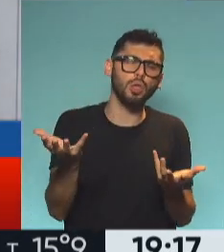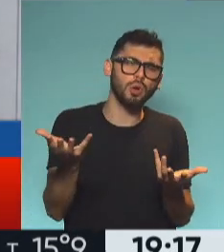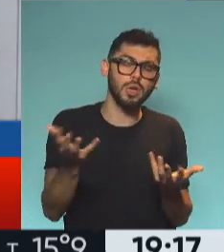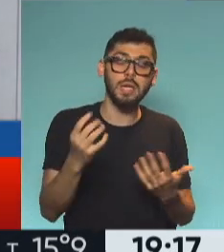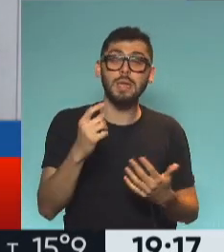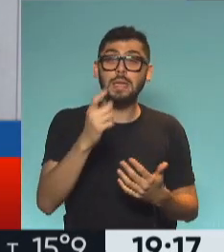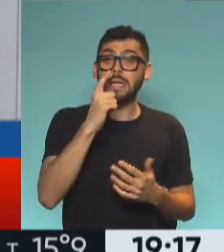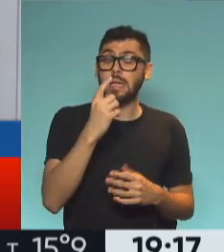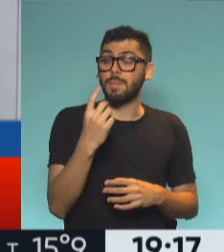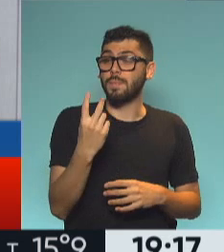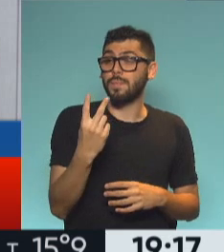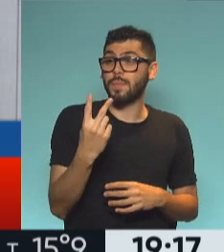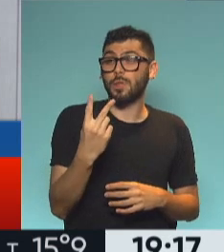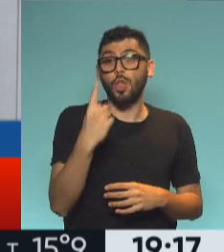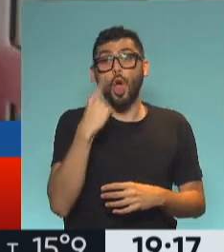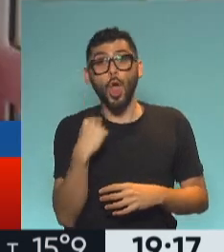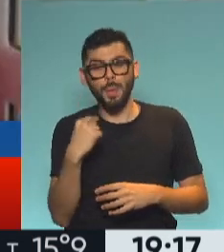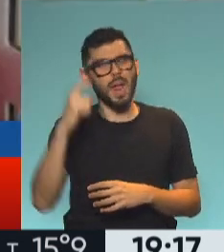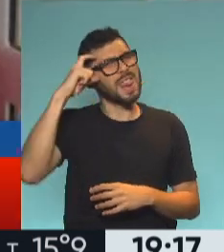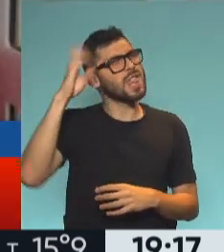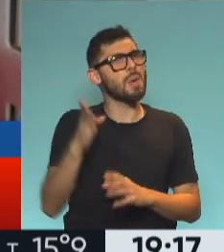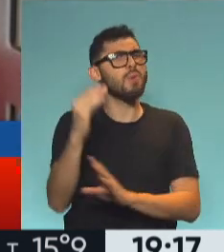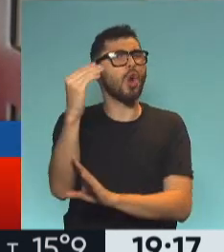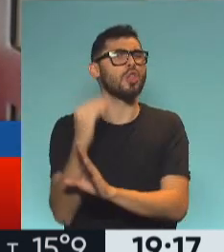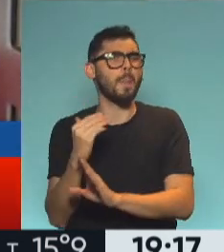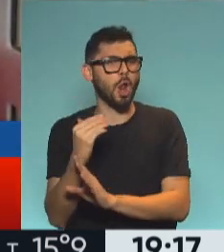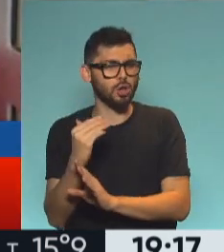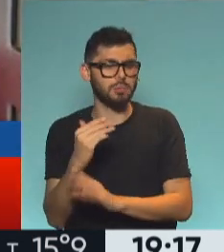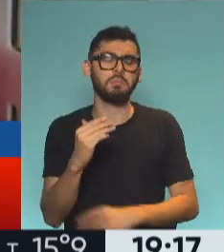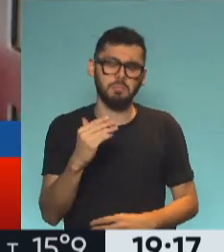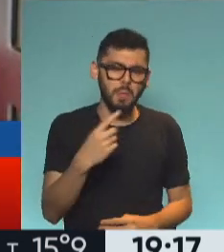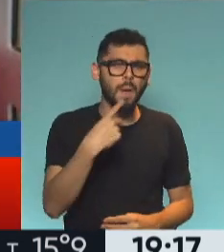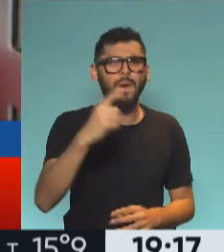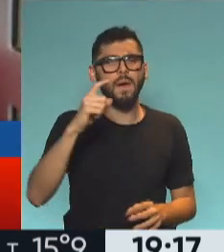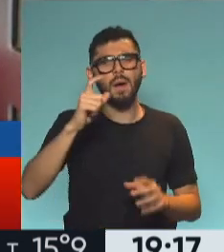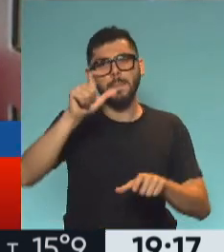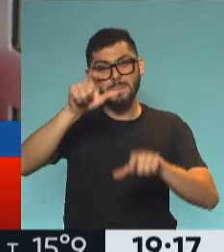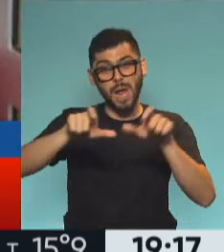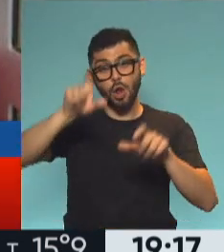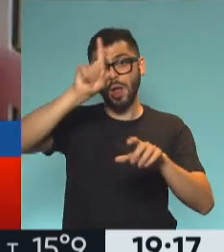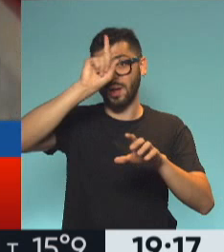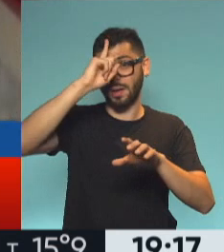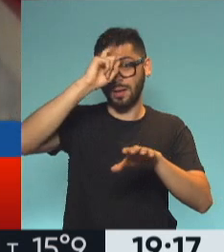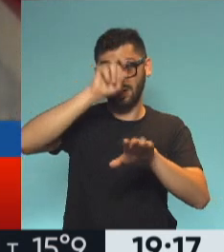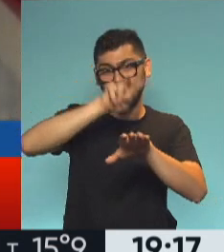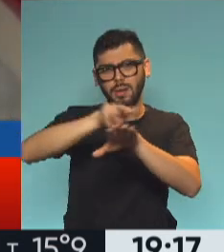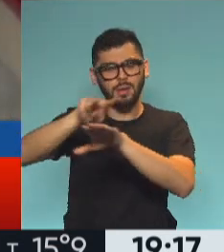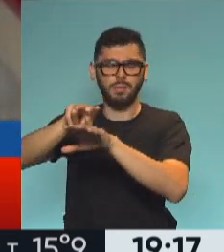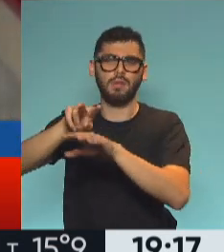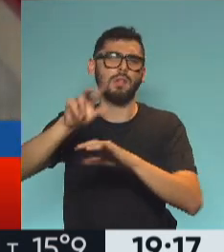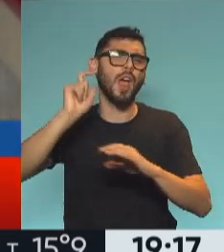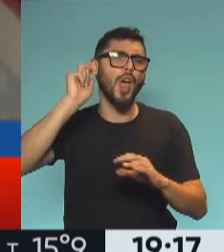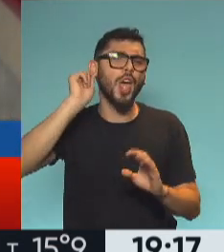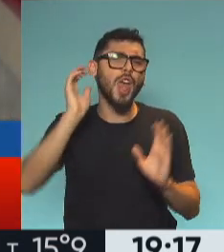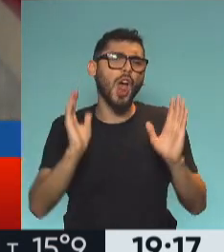estas últimas 48 horas bajó un 10%. ¿Y la franja etaria de las personas que se encuentran internados ha